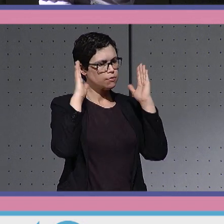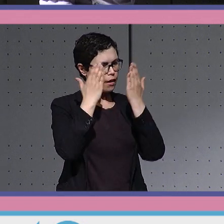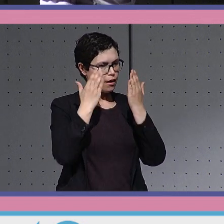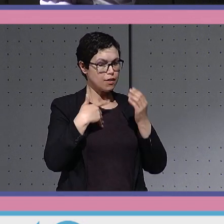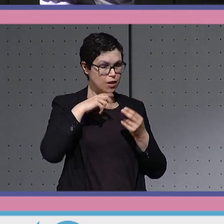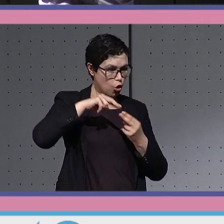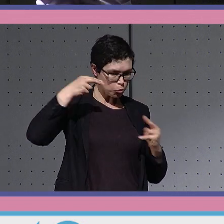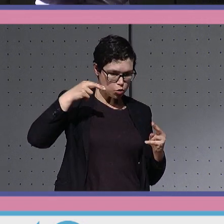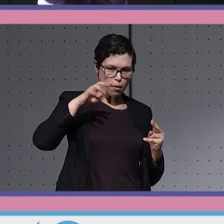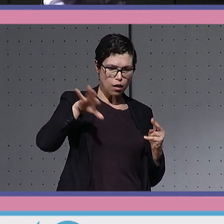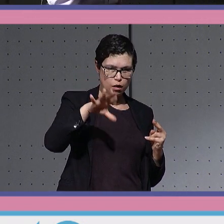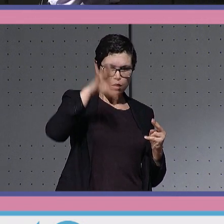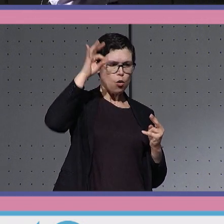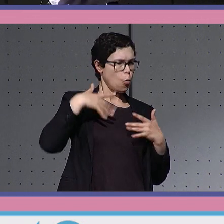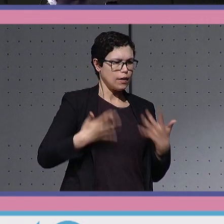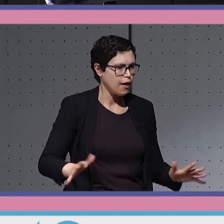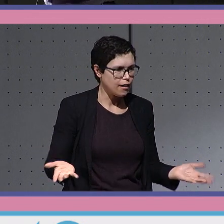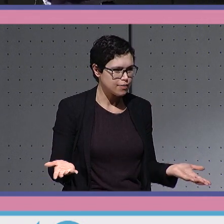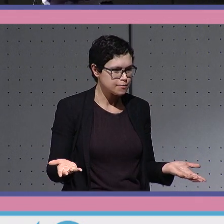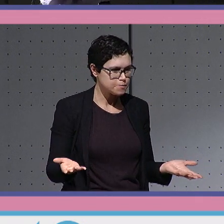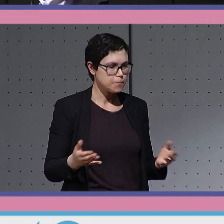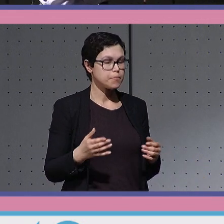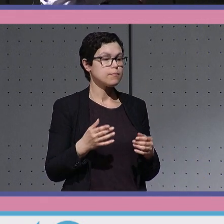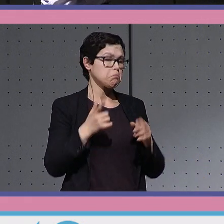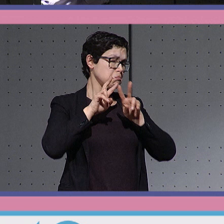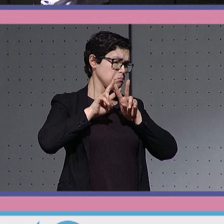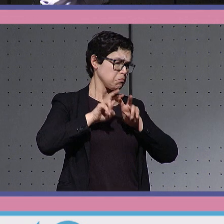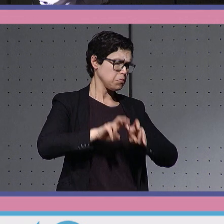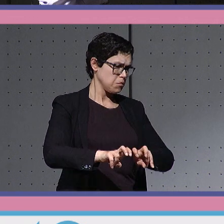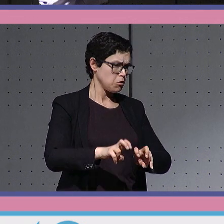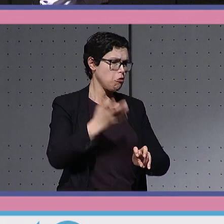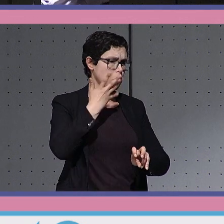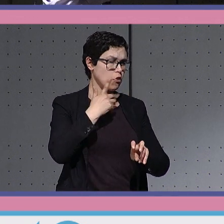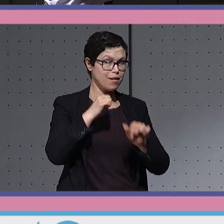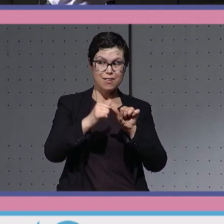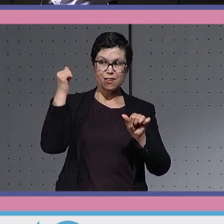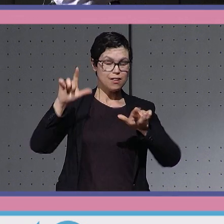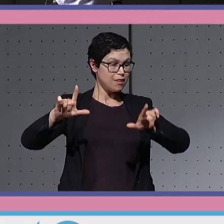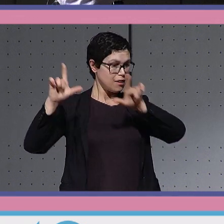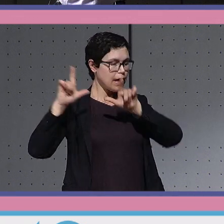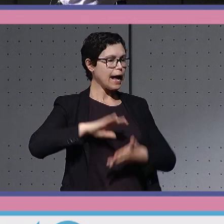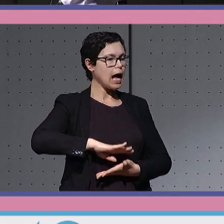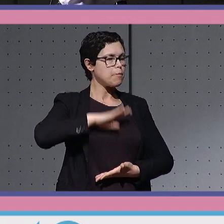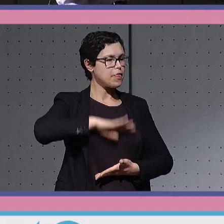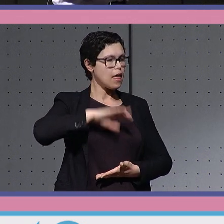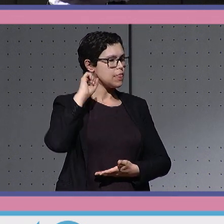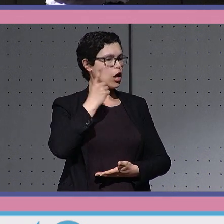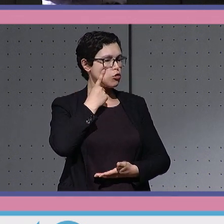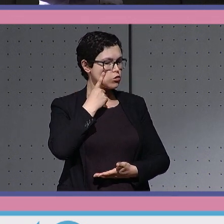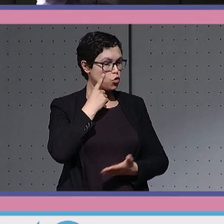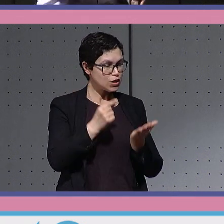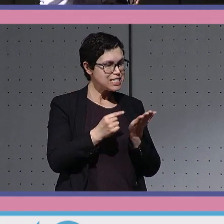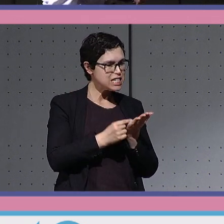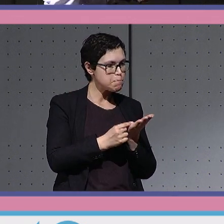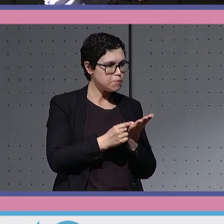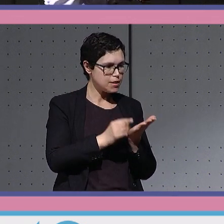cromosoma. Las conocemos relativamente bien. Bueno, esto es la capacidad diagnóstica, que con los chips más